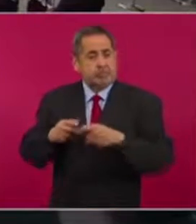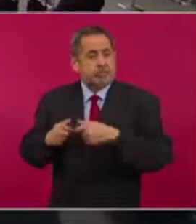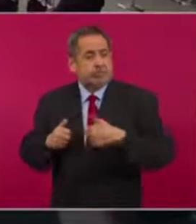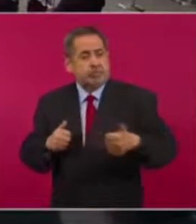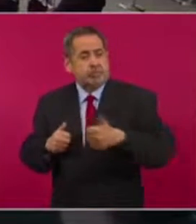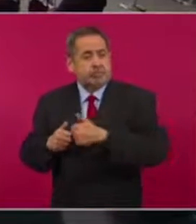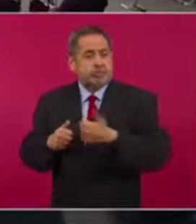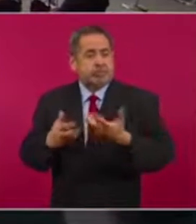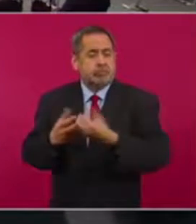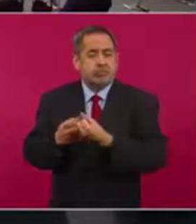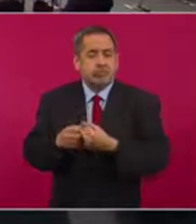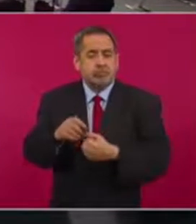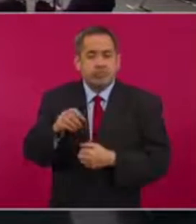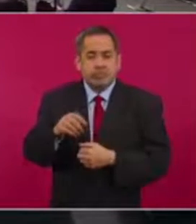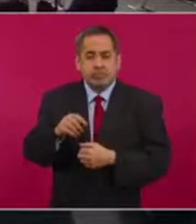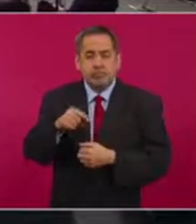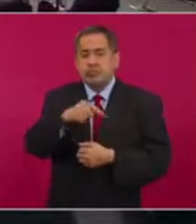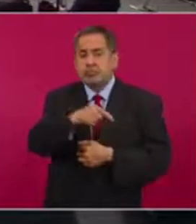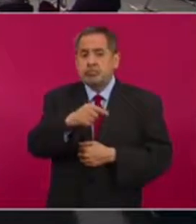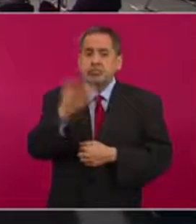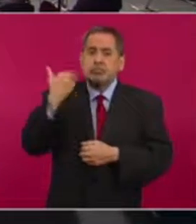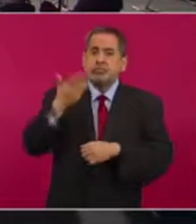de 68 años